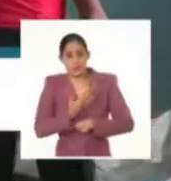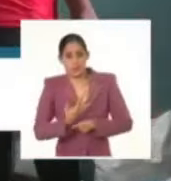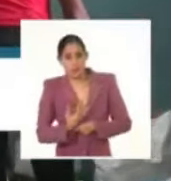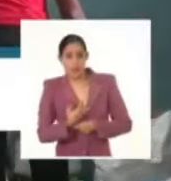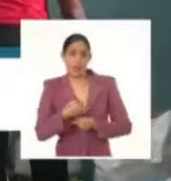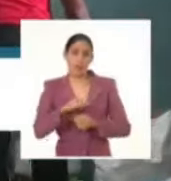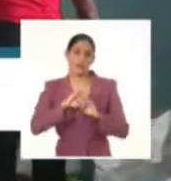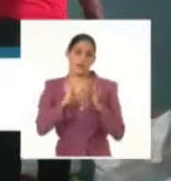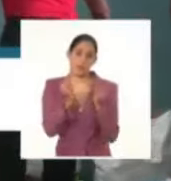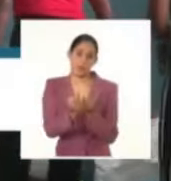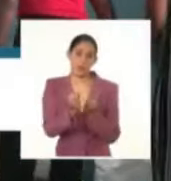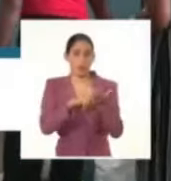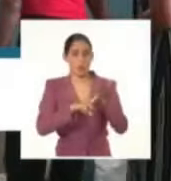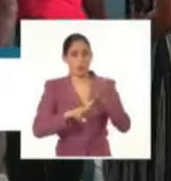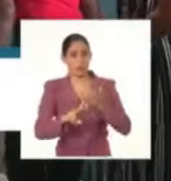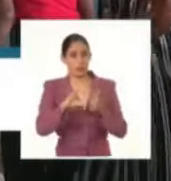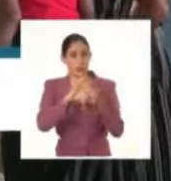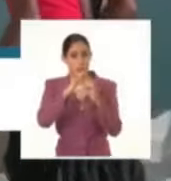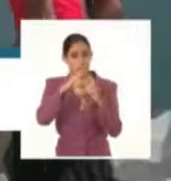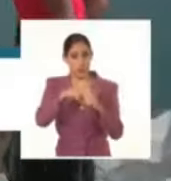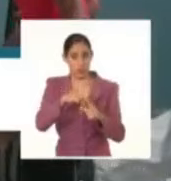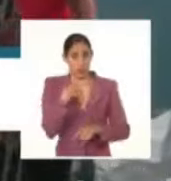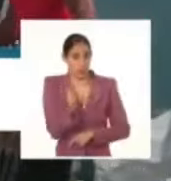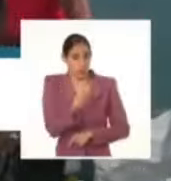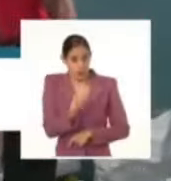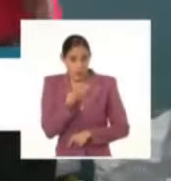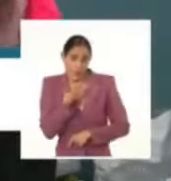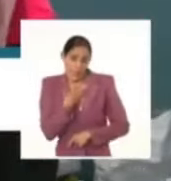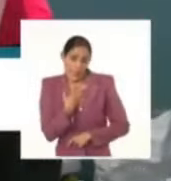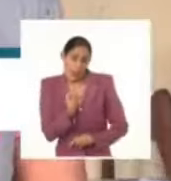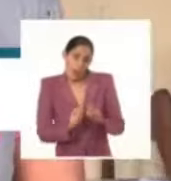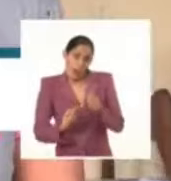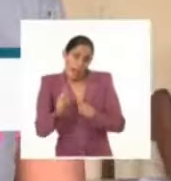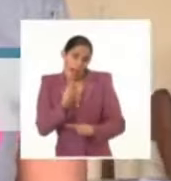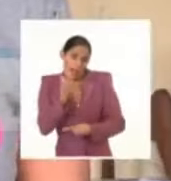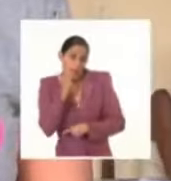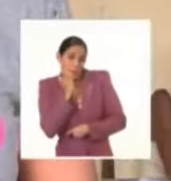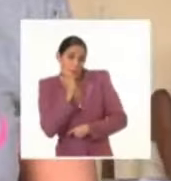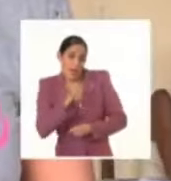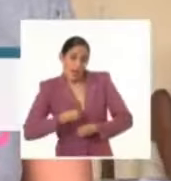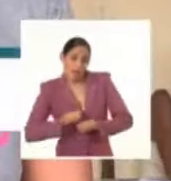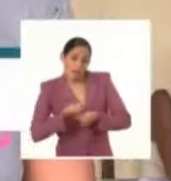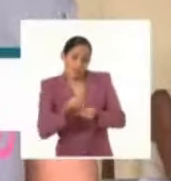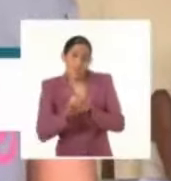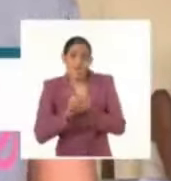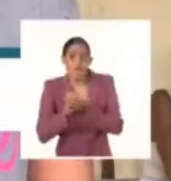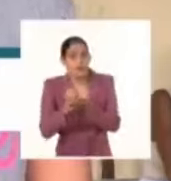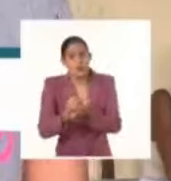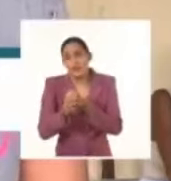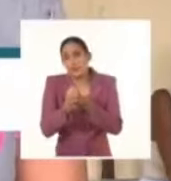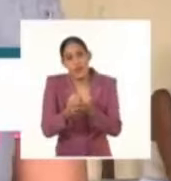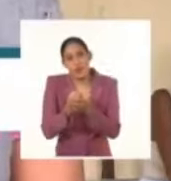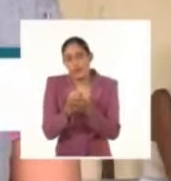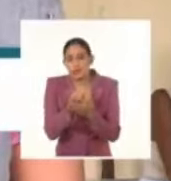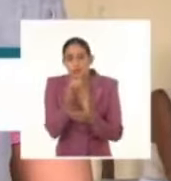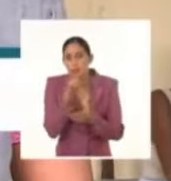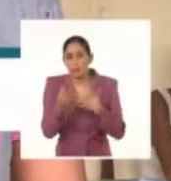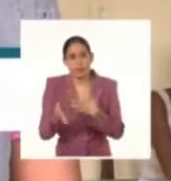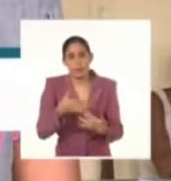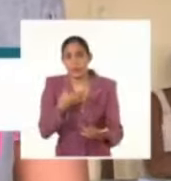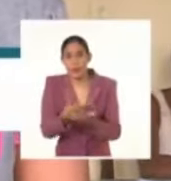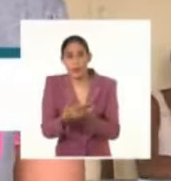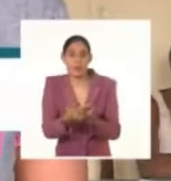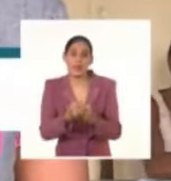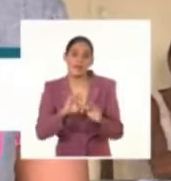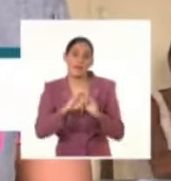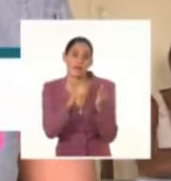han perdido todo y entonces tenemos que nosotros, que tenemos un poquito algo, de ayudarlos, aportar y un granito de arena para todas esas